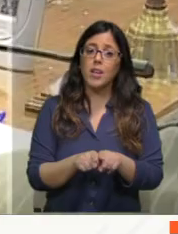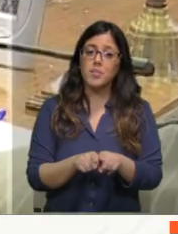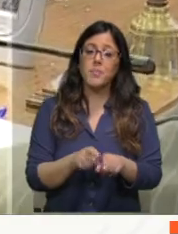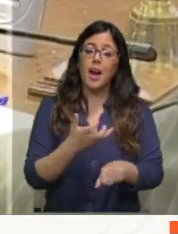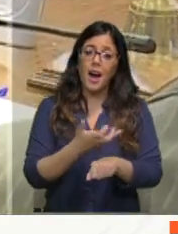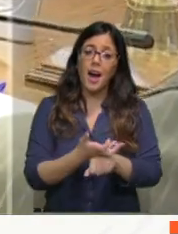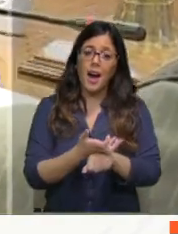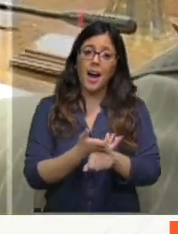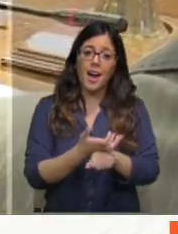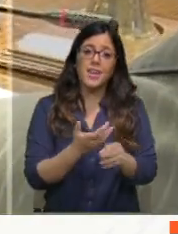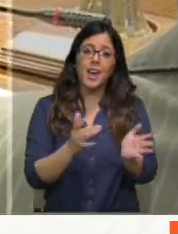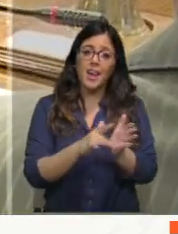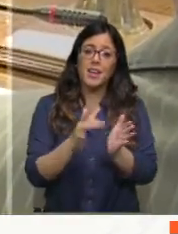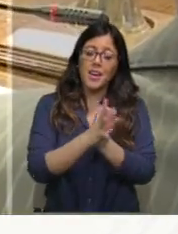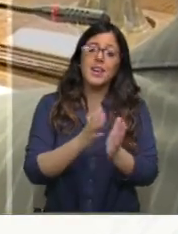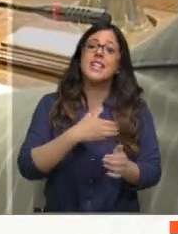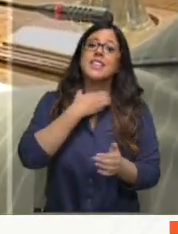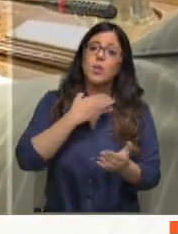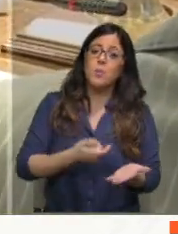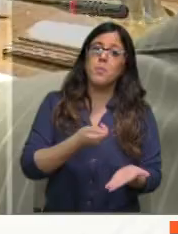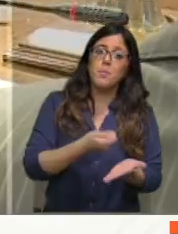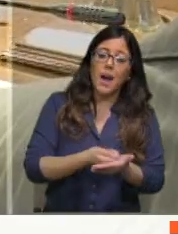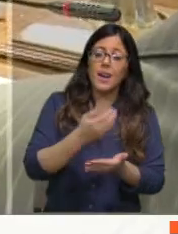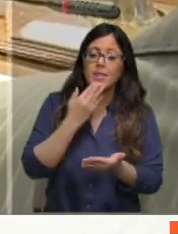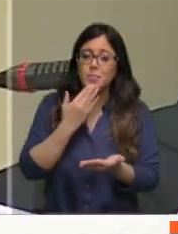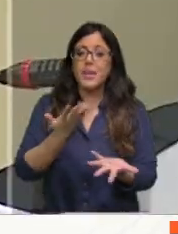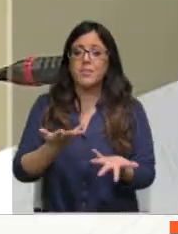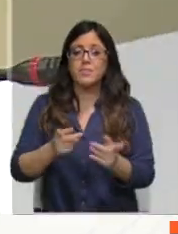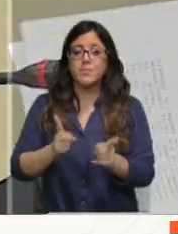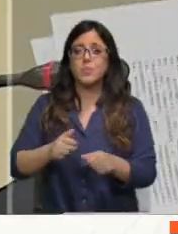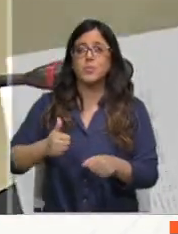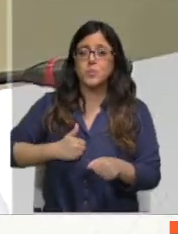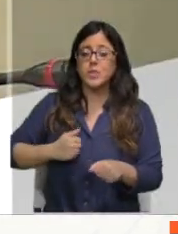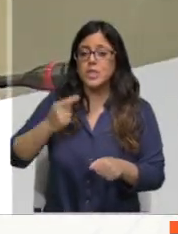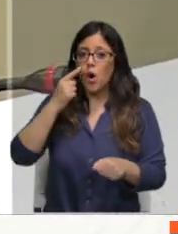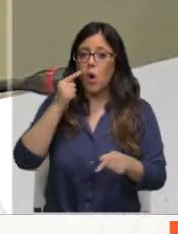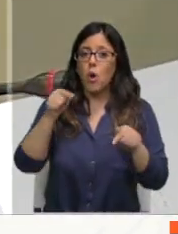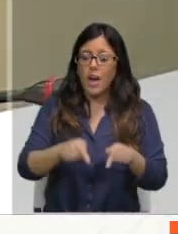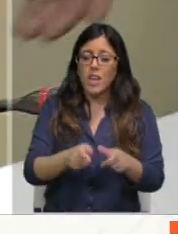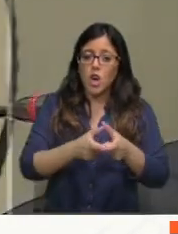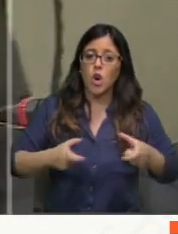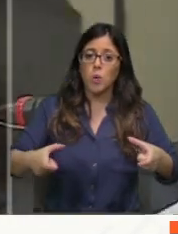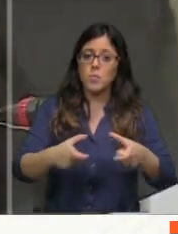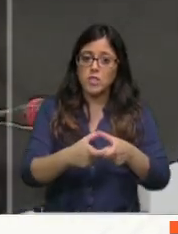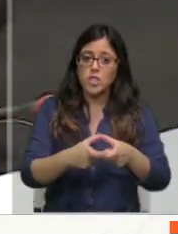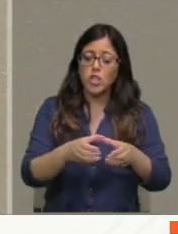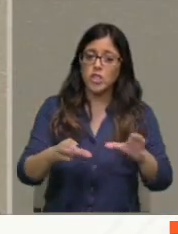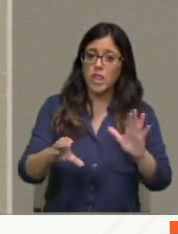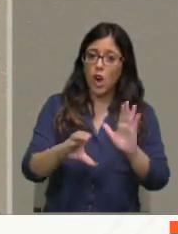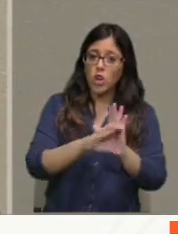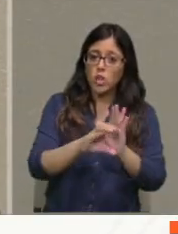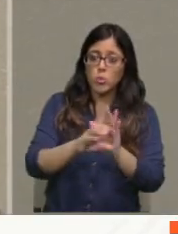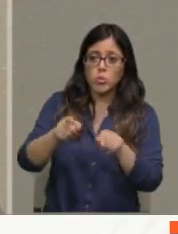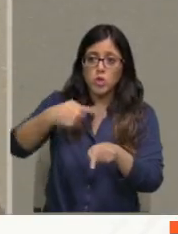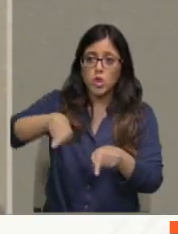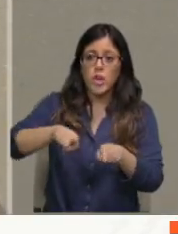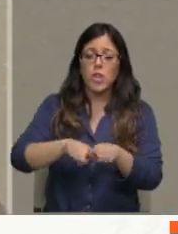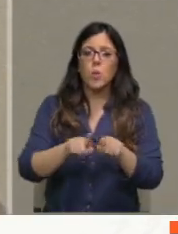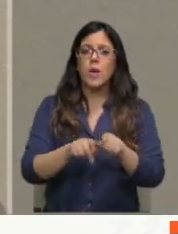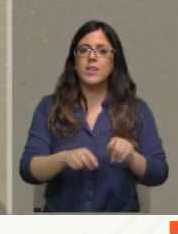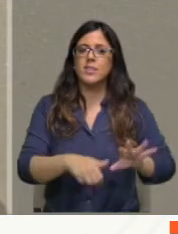cumplido el año en que no se podían tramitar la comisión de Constitución de la cámara baja comenzó el debate de seis mociones parlamentarias